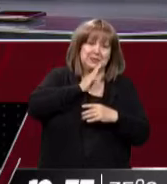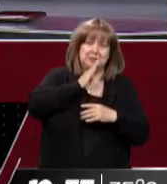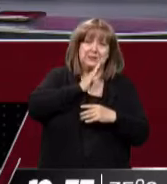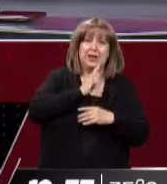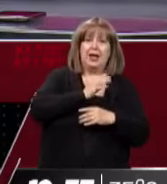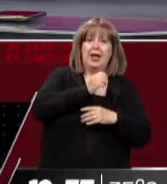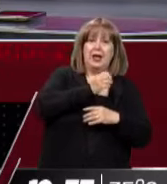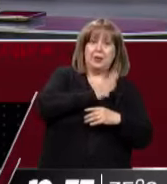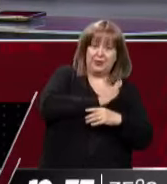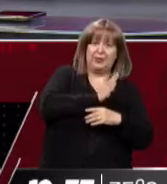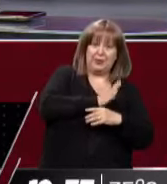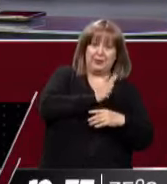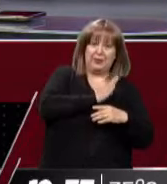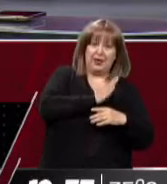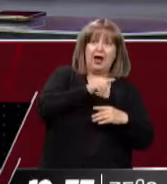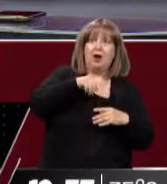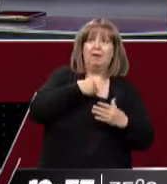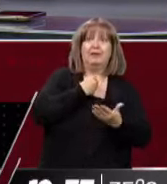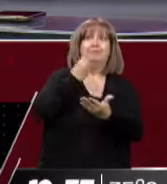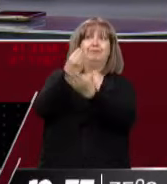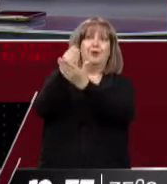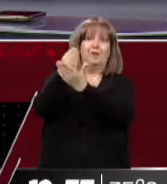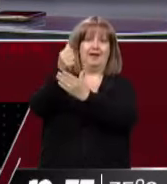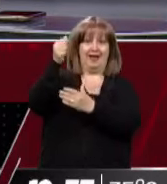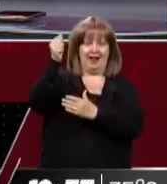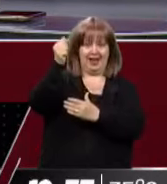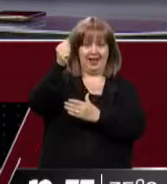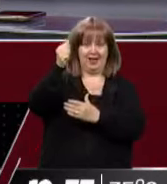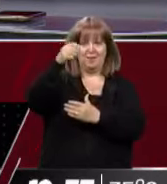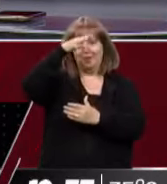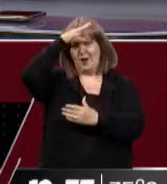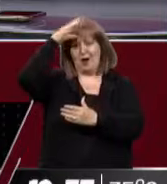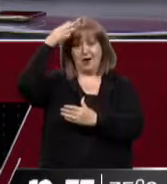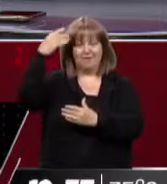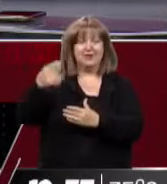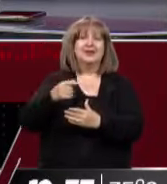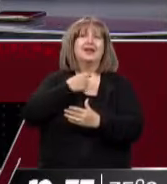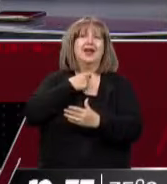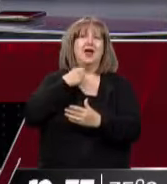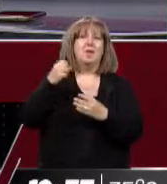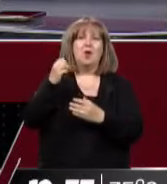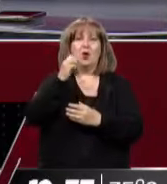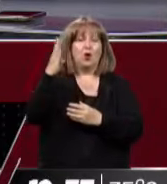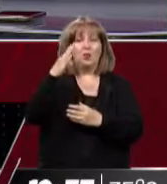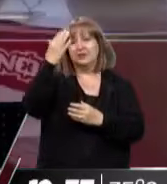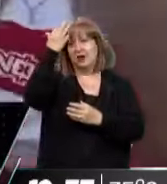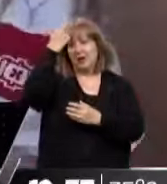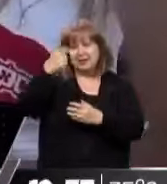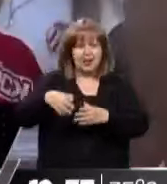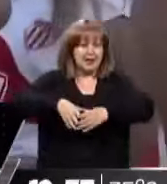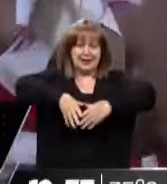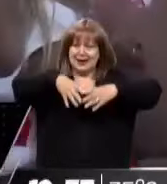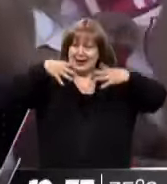bases para que de ahora en más no volvamos más y y hagamos el club grande como siempre lo hemos querido